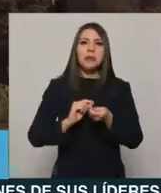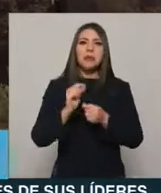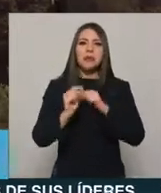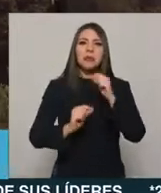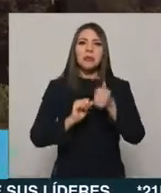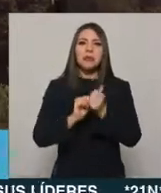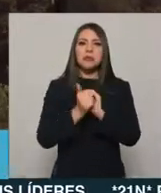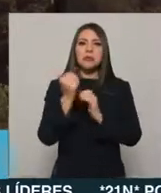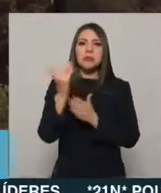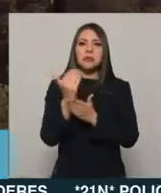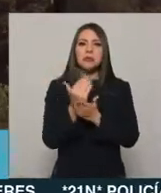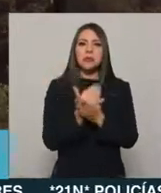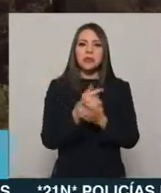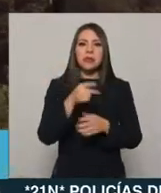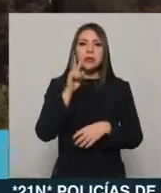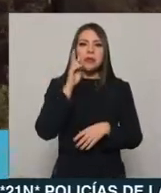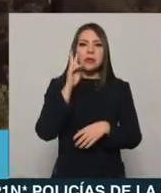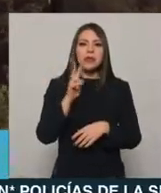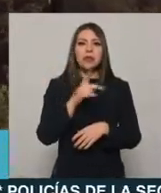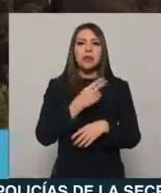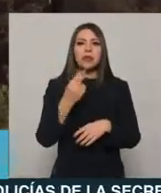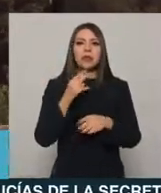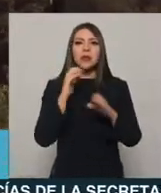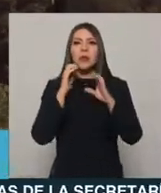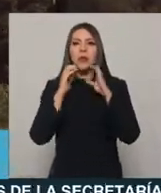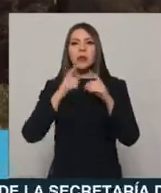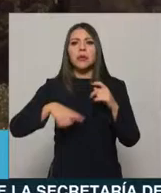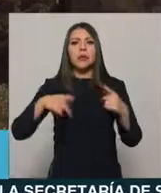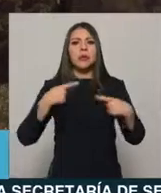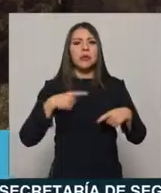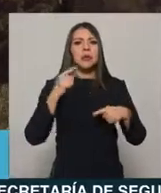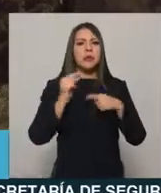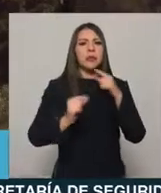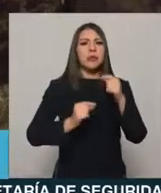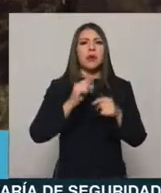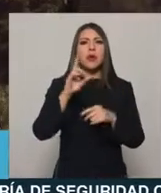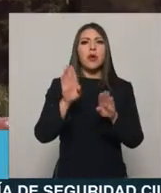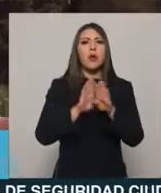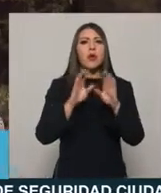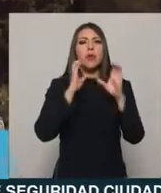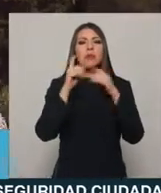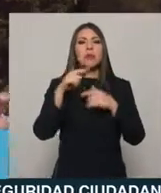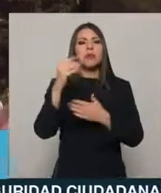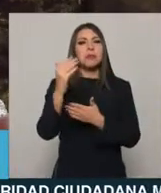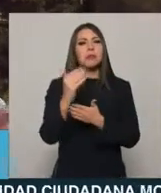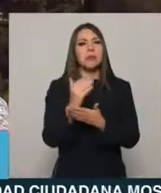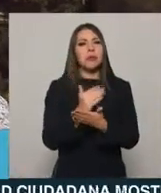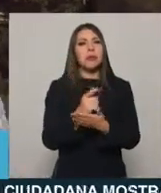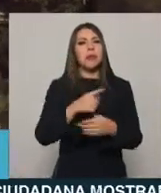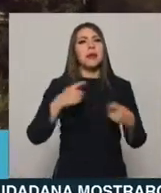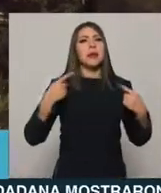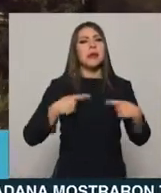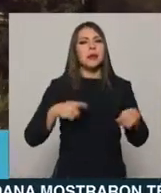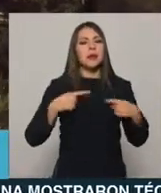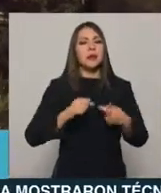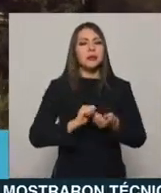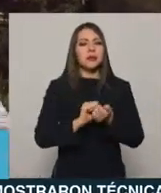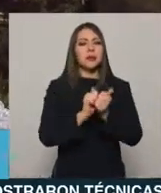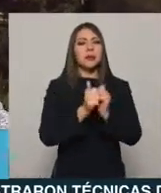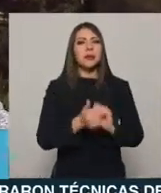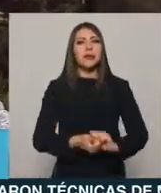sus noticieros en comunicarnos cuestiones, las personas hemos perdido esta habilidad. Vemos que las personas están en